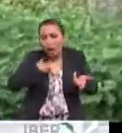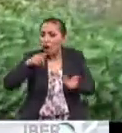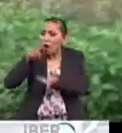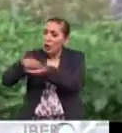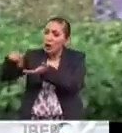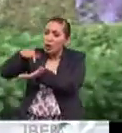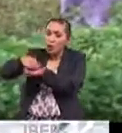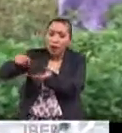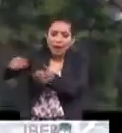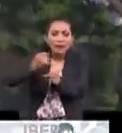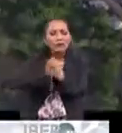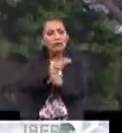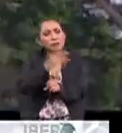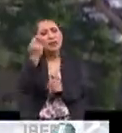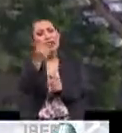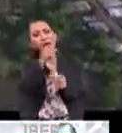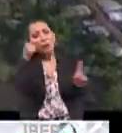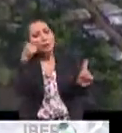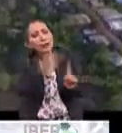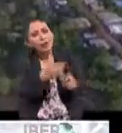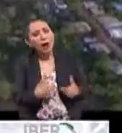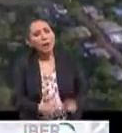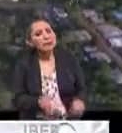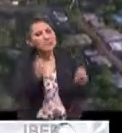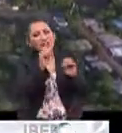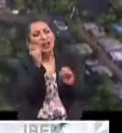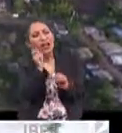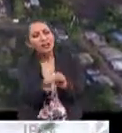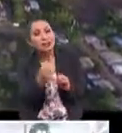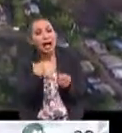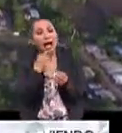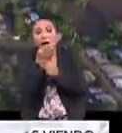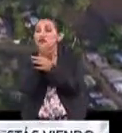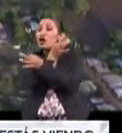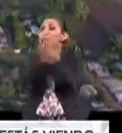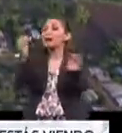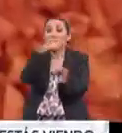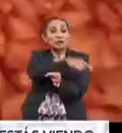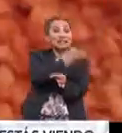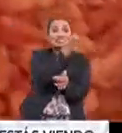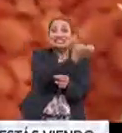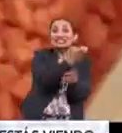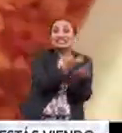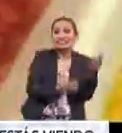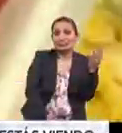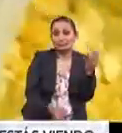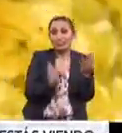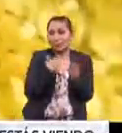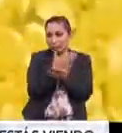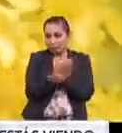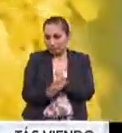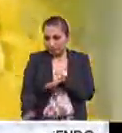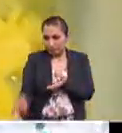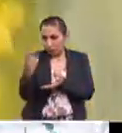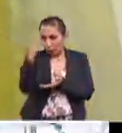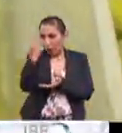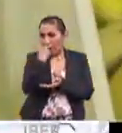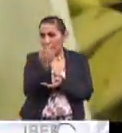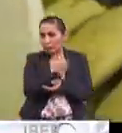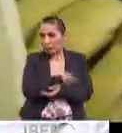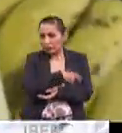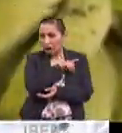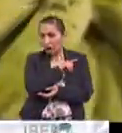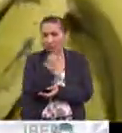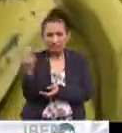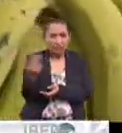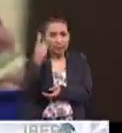locales, estar informados sobre el propósito hambre cero y compartir la información que nos llegue al respecto. Por otro lado, una dieta saludable